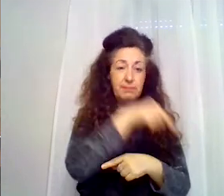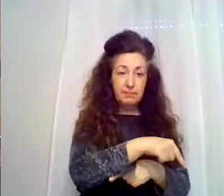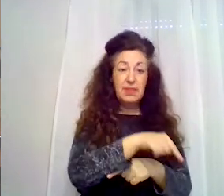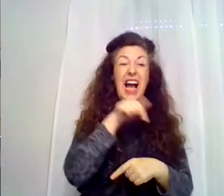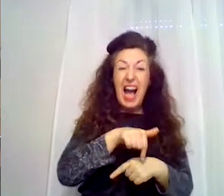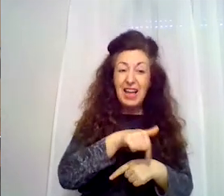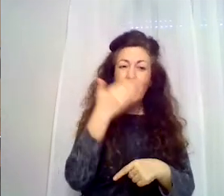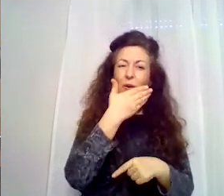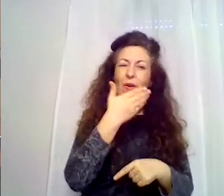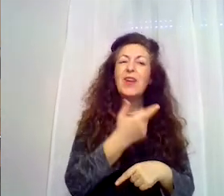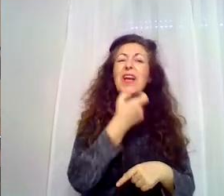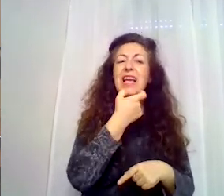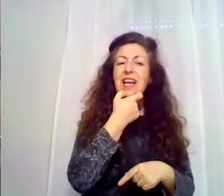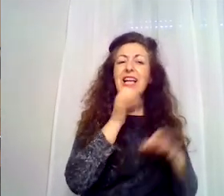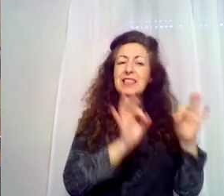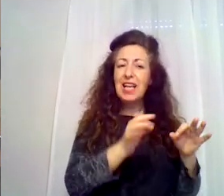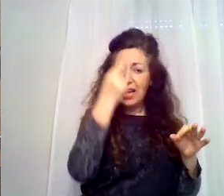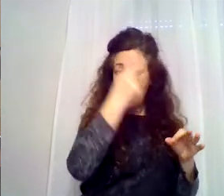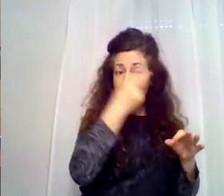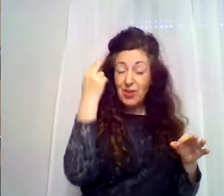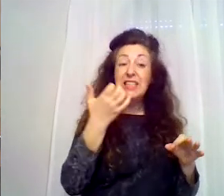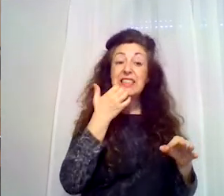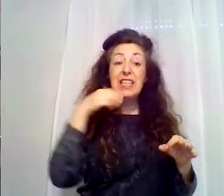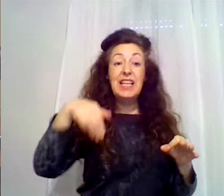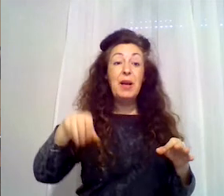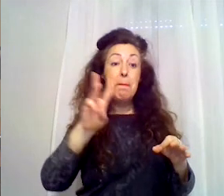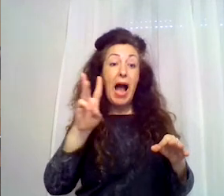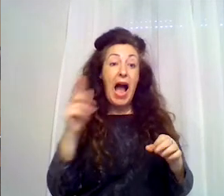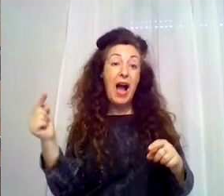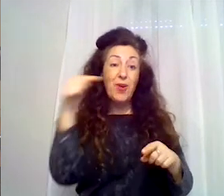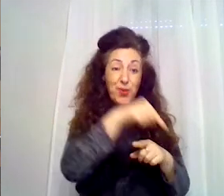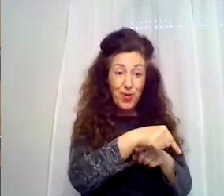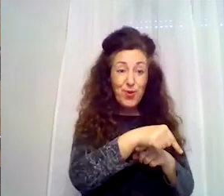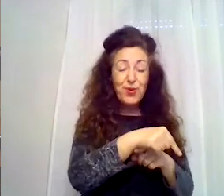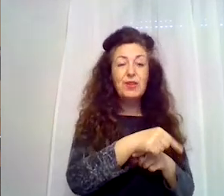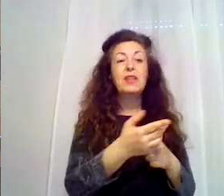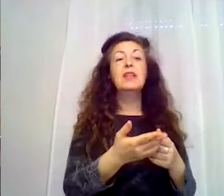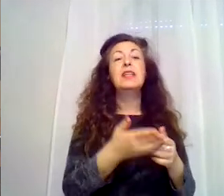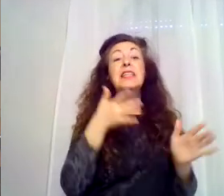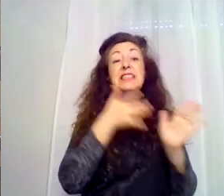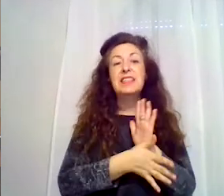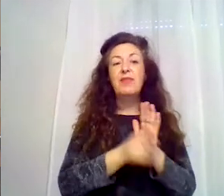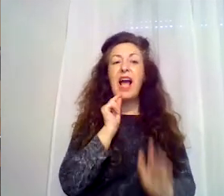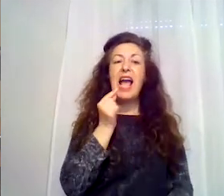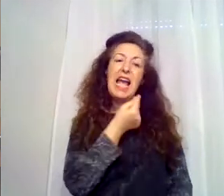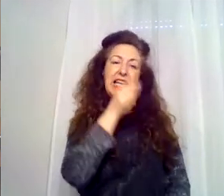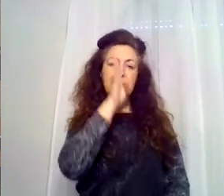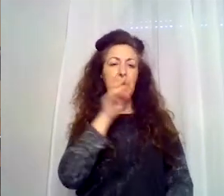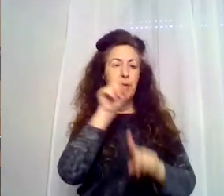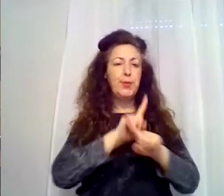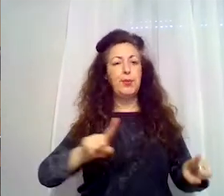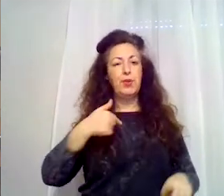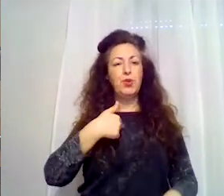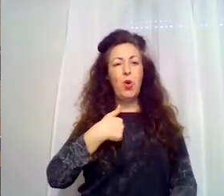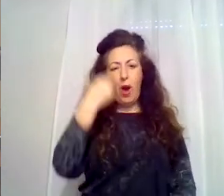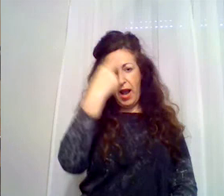esa historia de que llevar una espada o un puñal o era lo pegarse habitual, o tener grescas en tabernas y tal, no, hoy nos llamaría